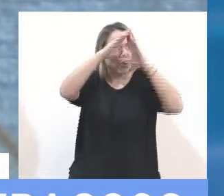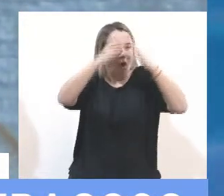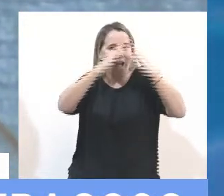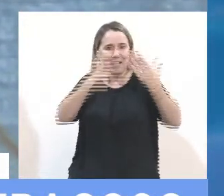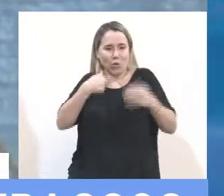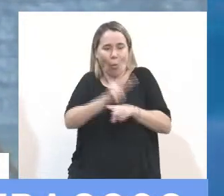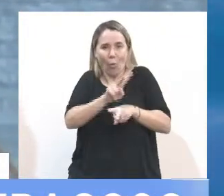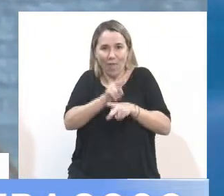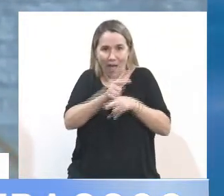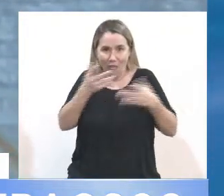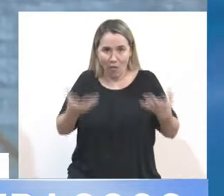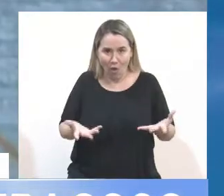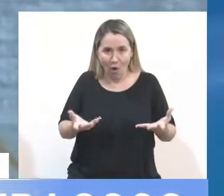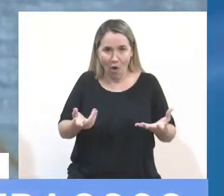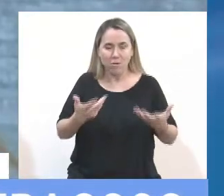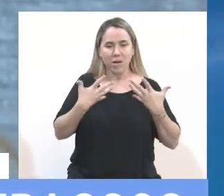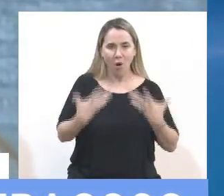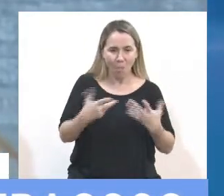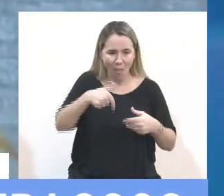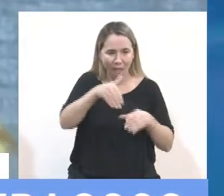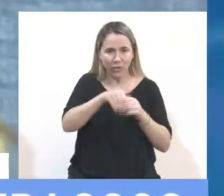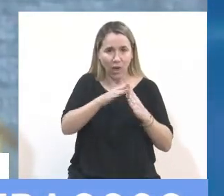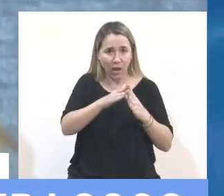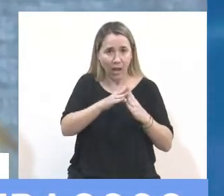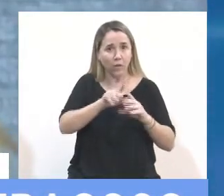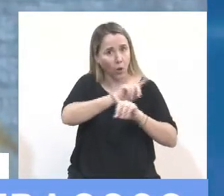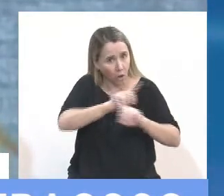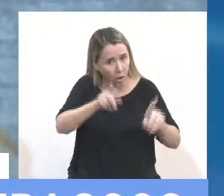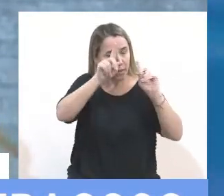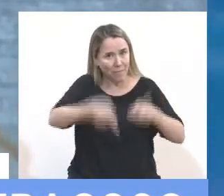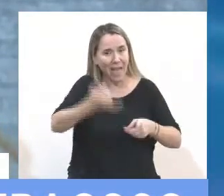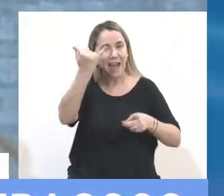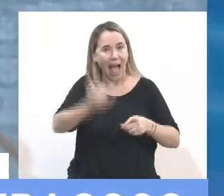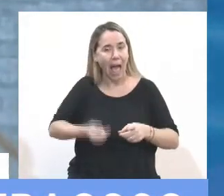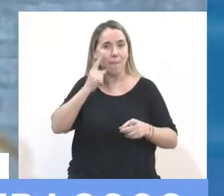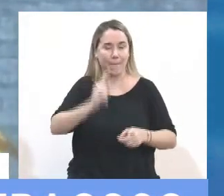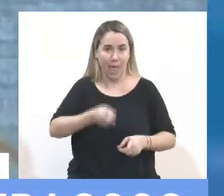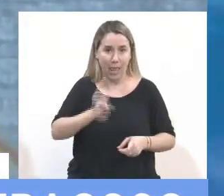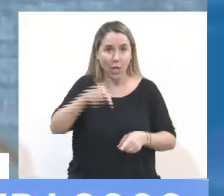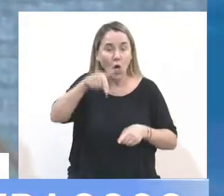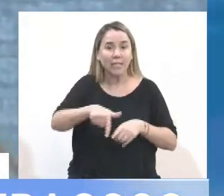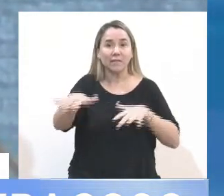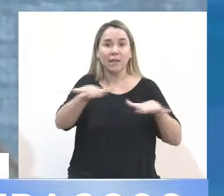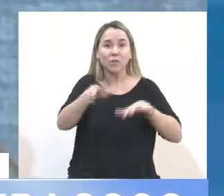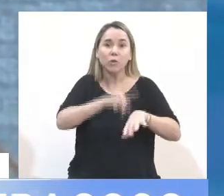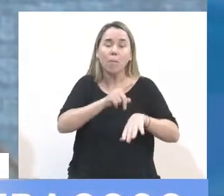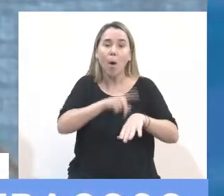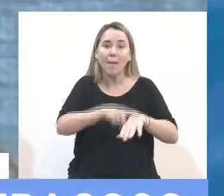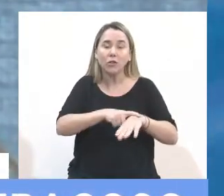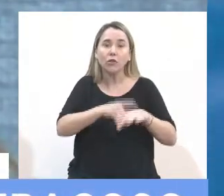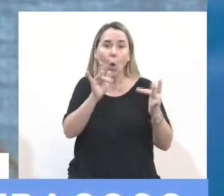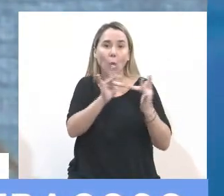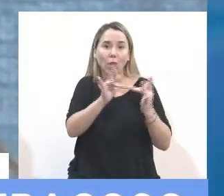al resguardo, confortables, pero no. Realmente están viviendo en un mundo virtual que como